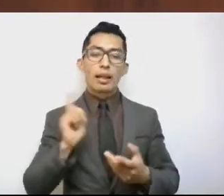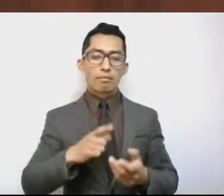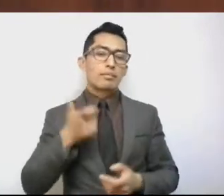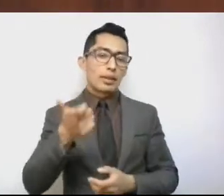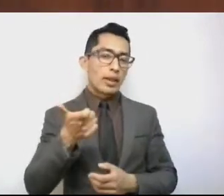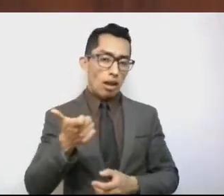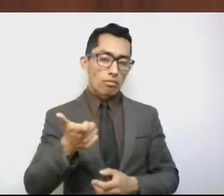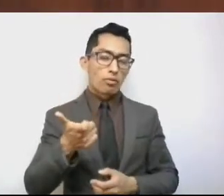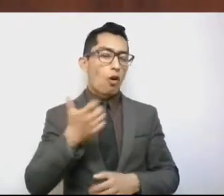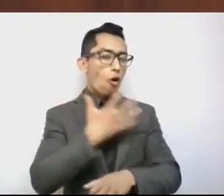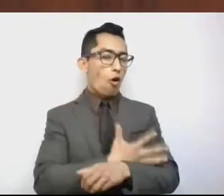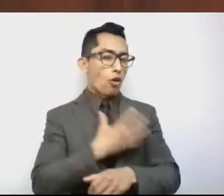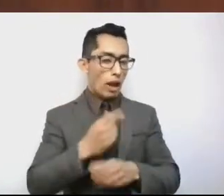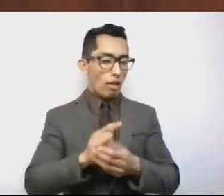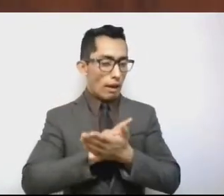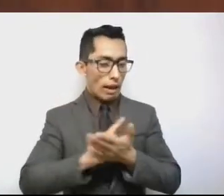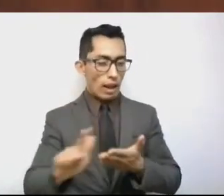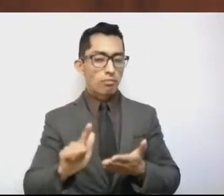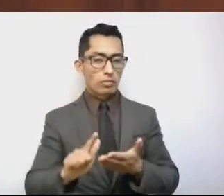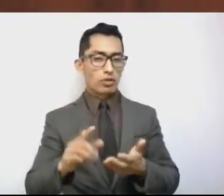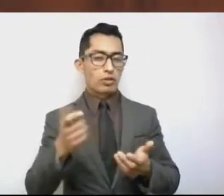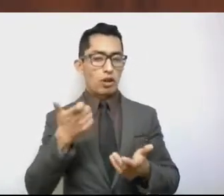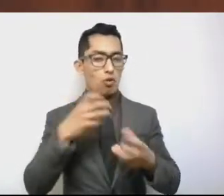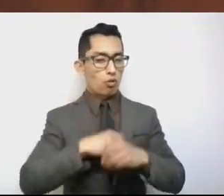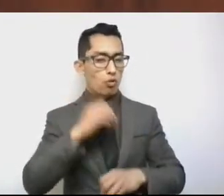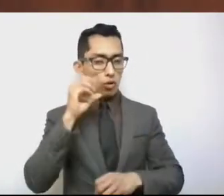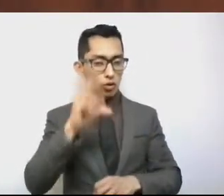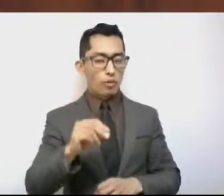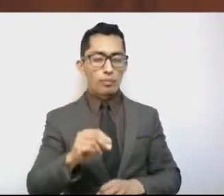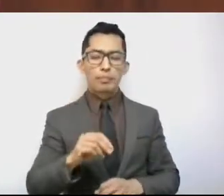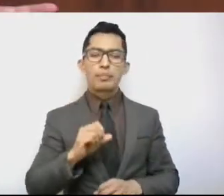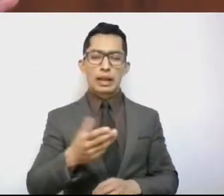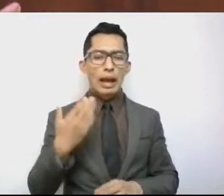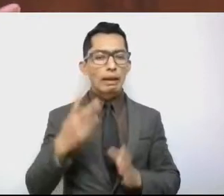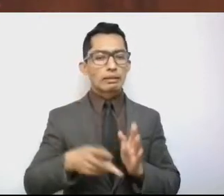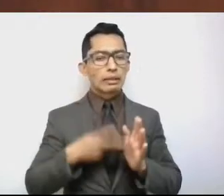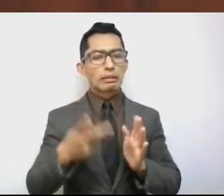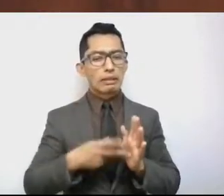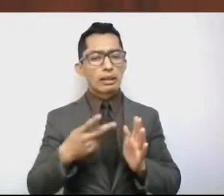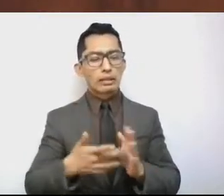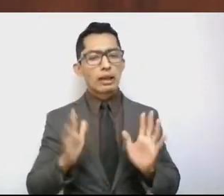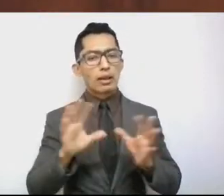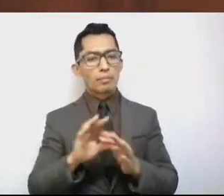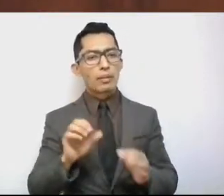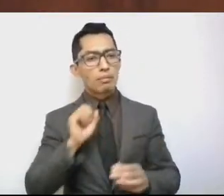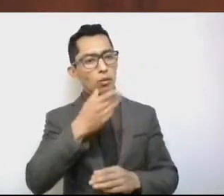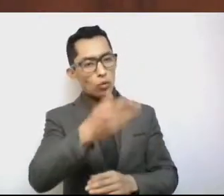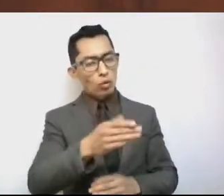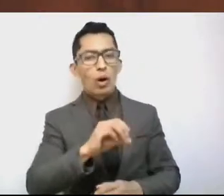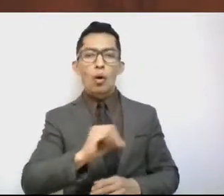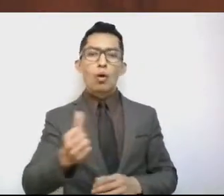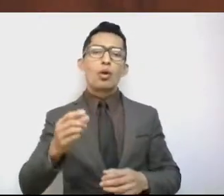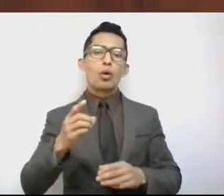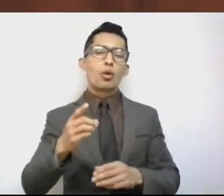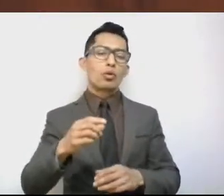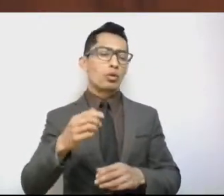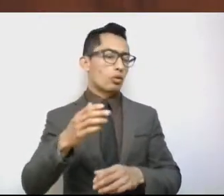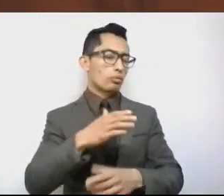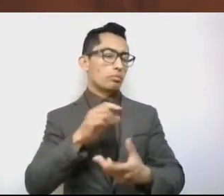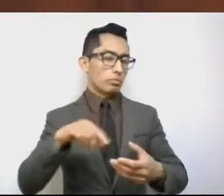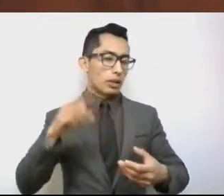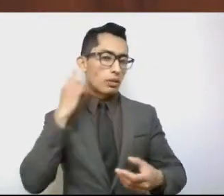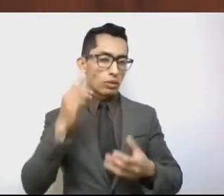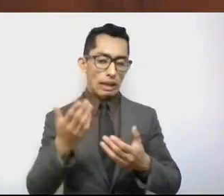sanas. Ya se decía abundantemente pues en este espacio, tanto por usted como por muchos de los compañeros diputados que